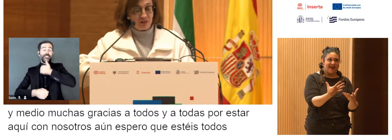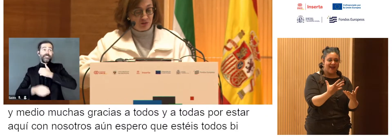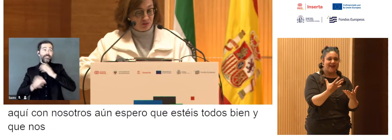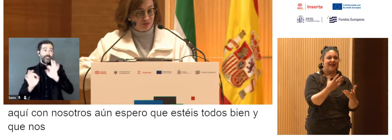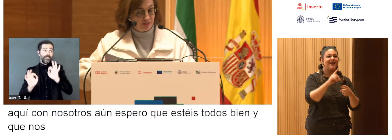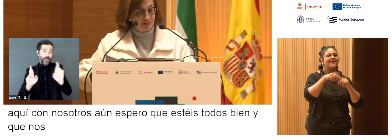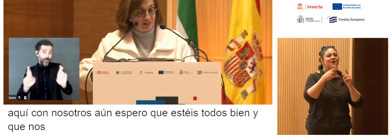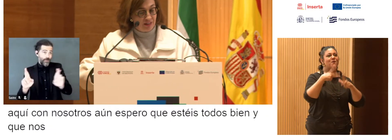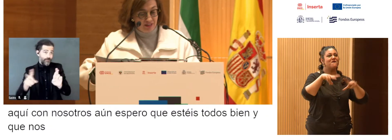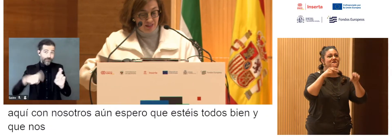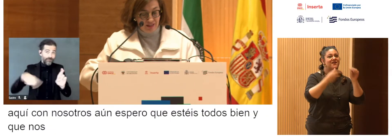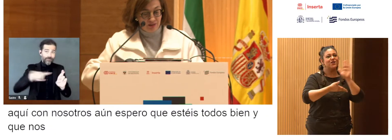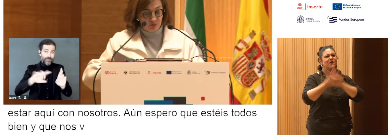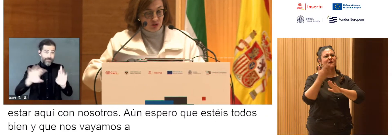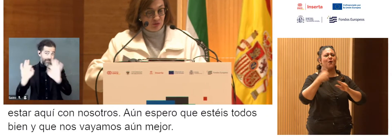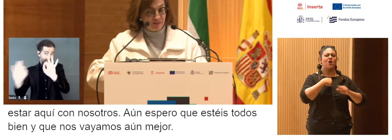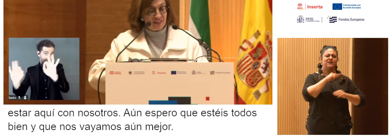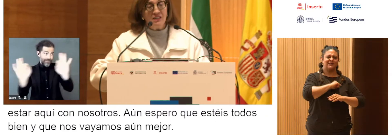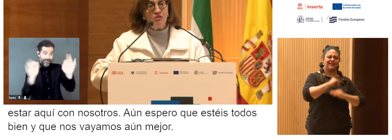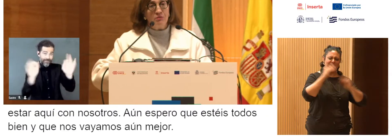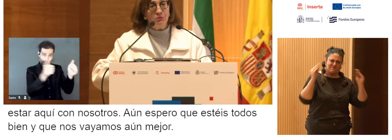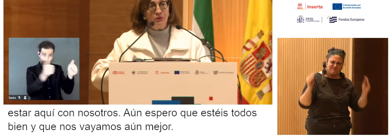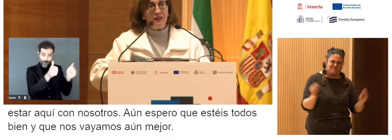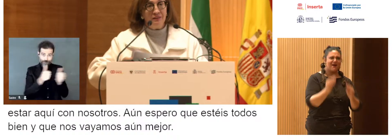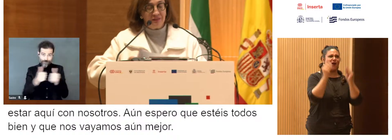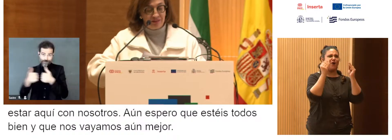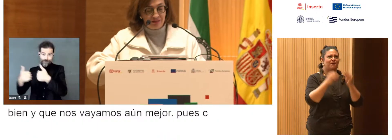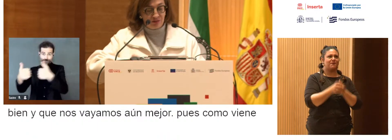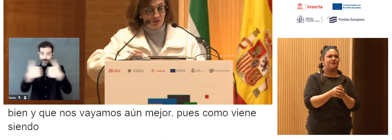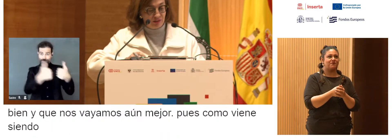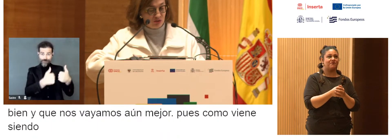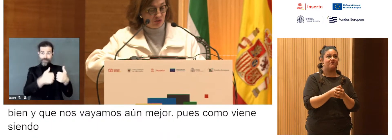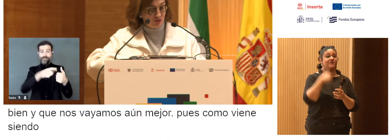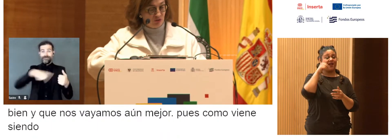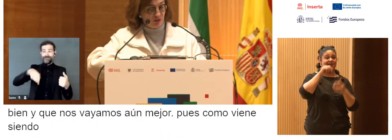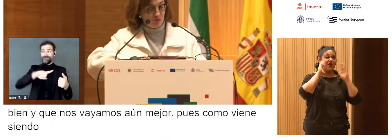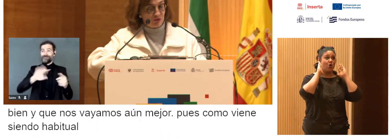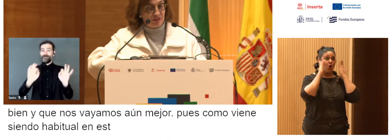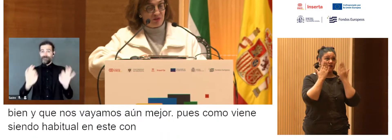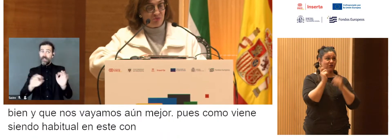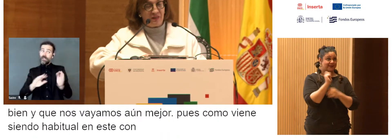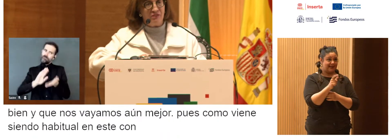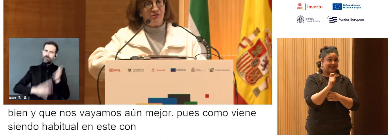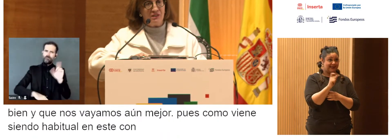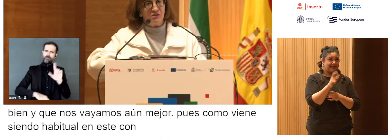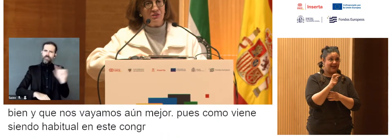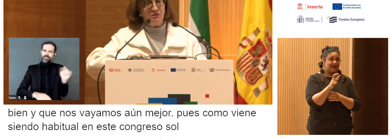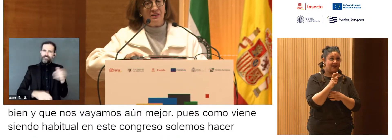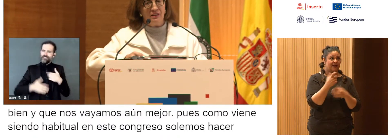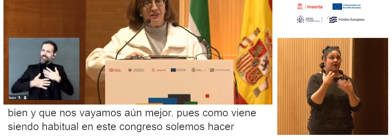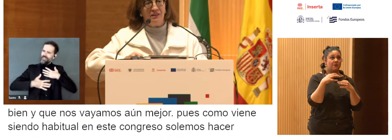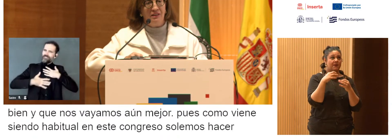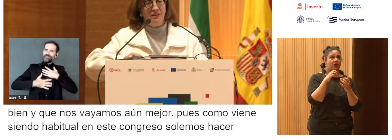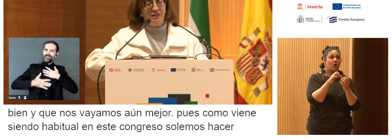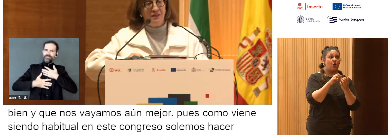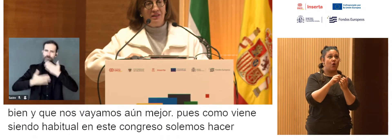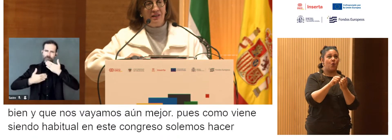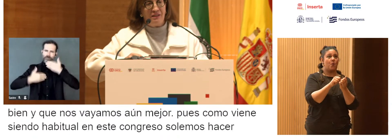aún mejor. Pues como viene siendo habitual en este congreso, solemos hacer un manifiesto